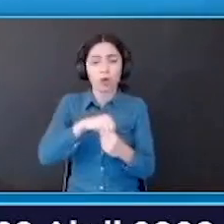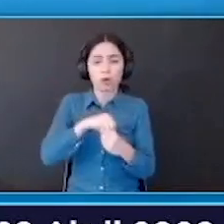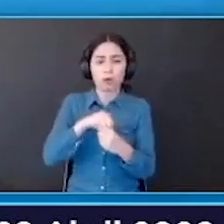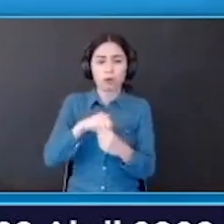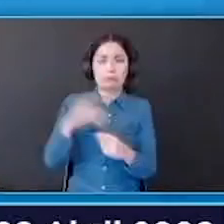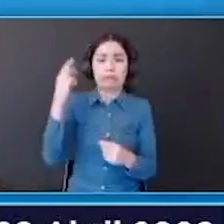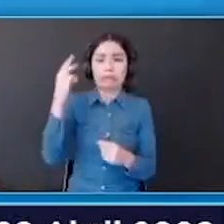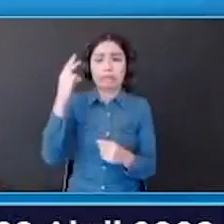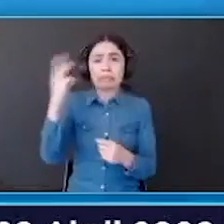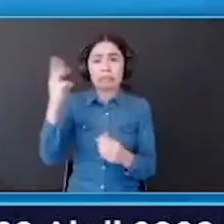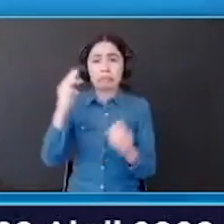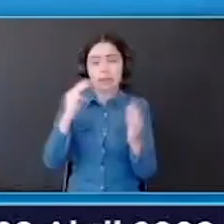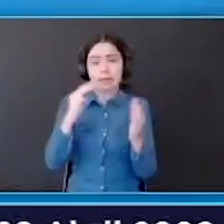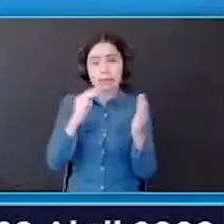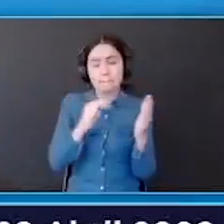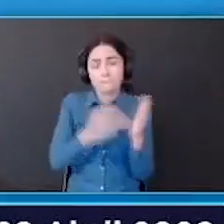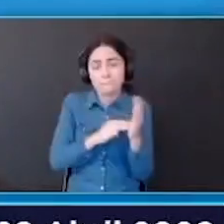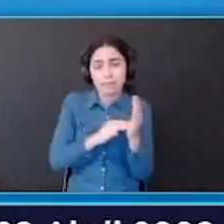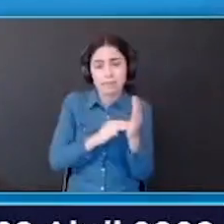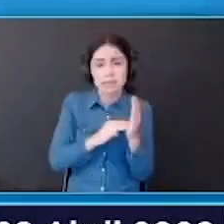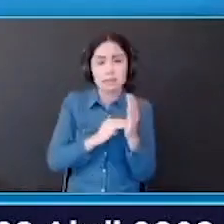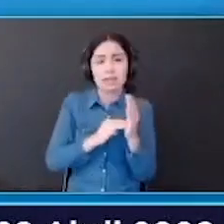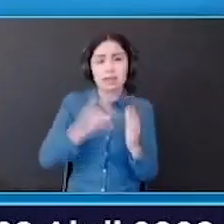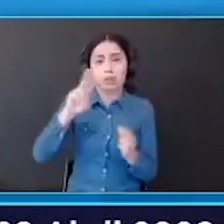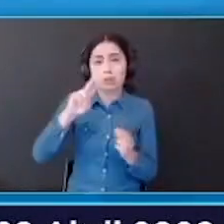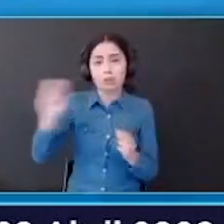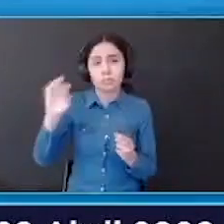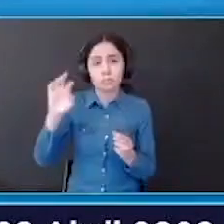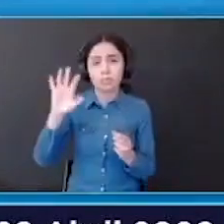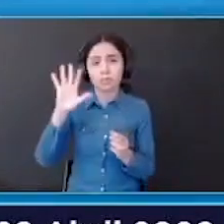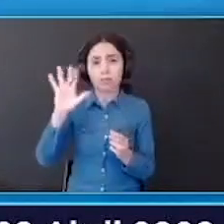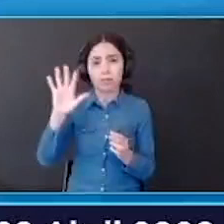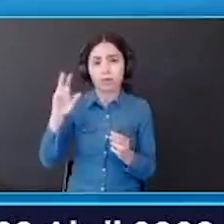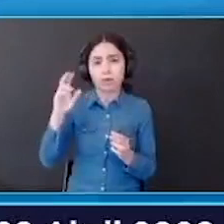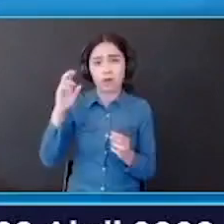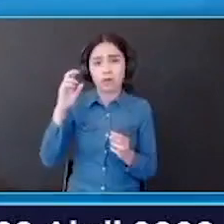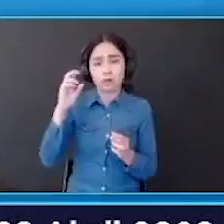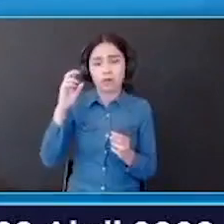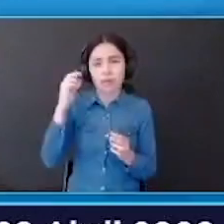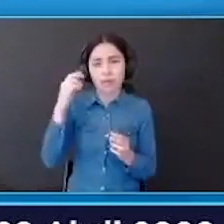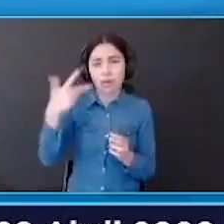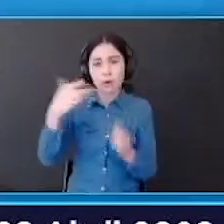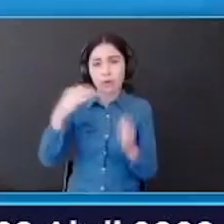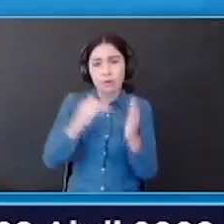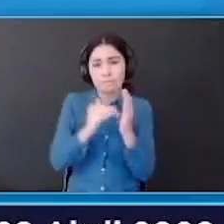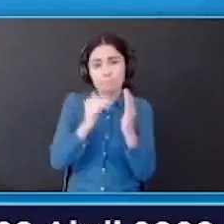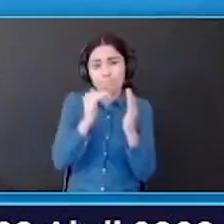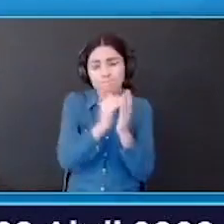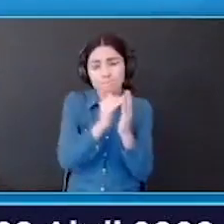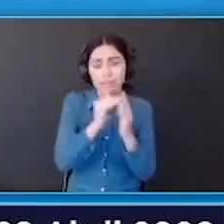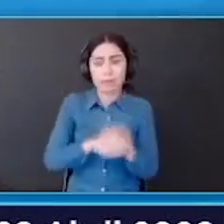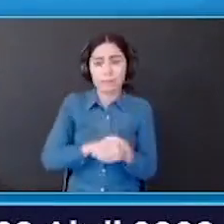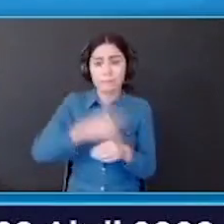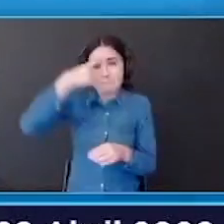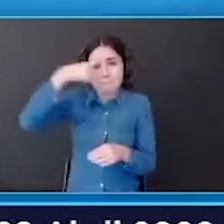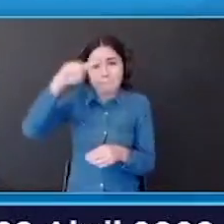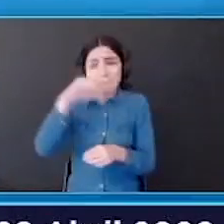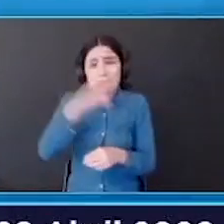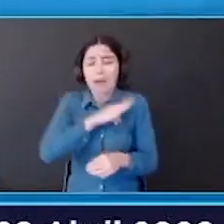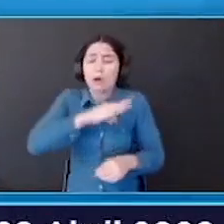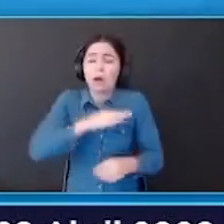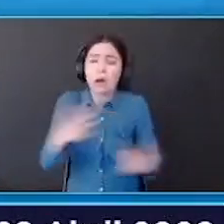3.252.8 millones de pesos para poder ejercer un plan emergente de